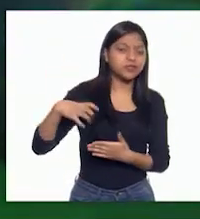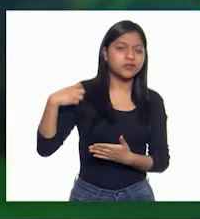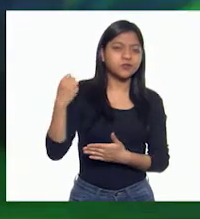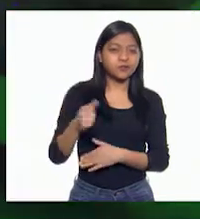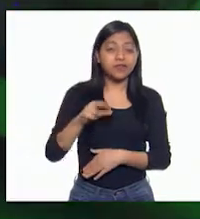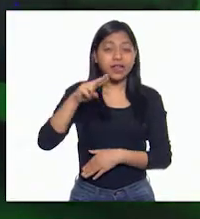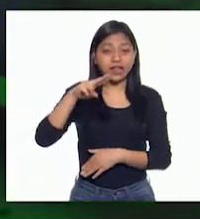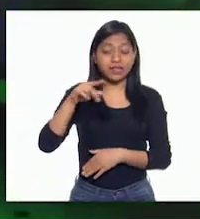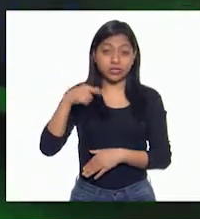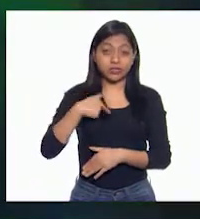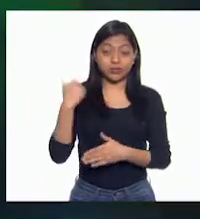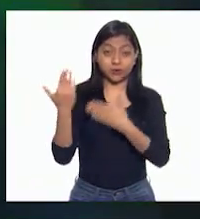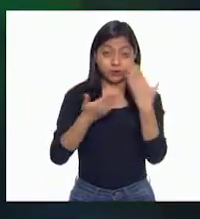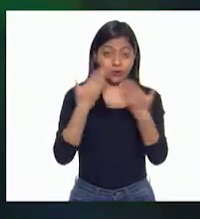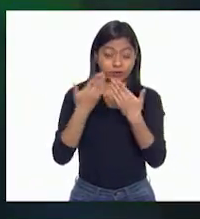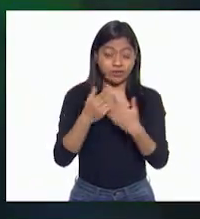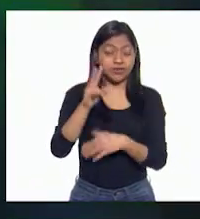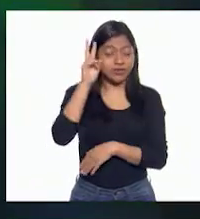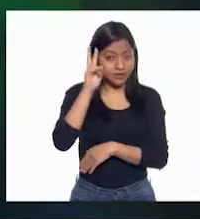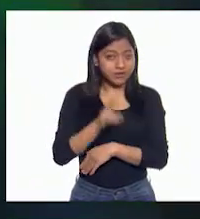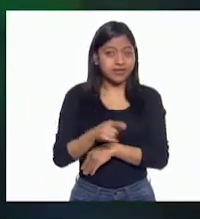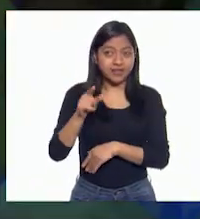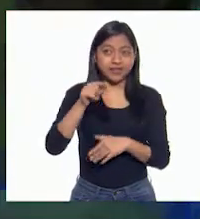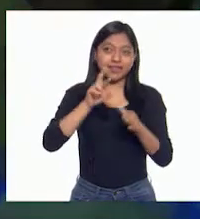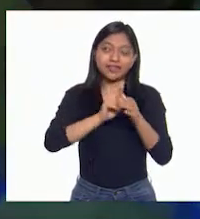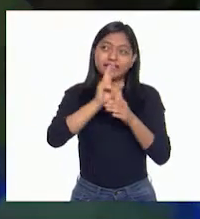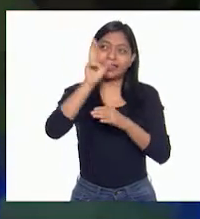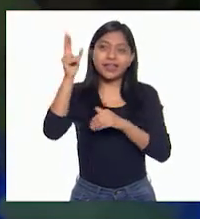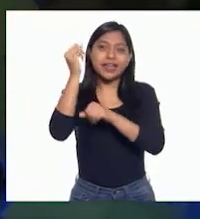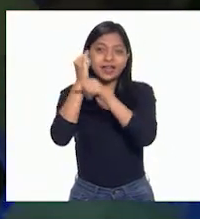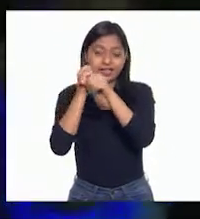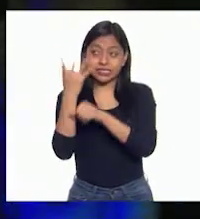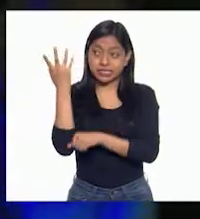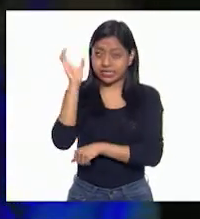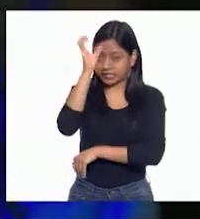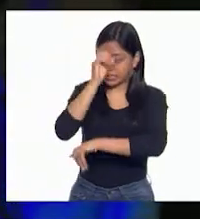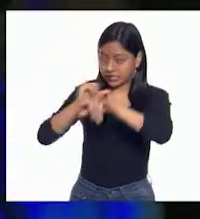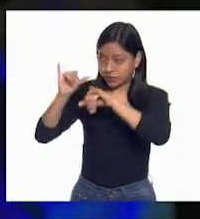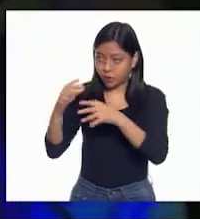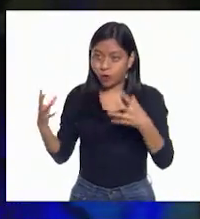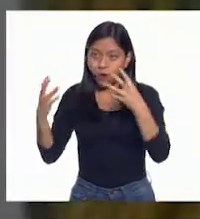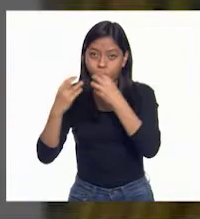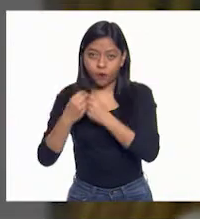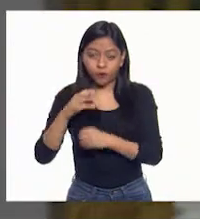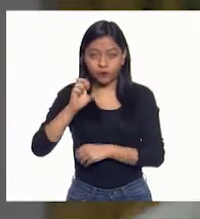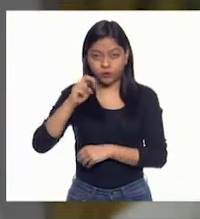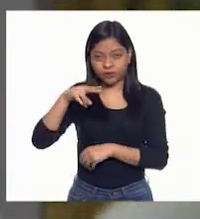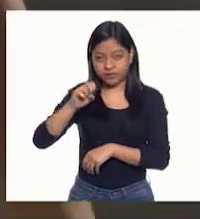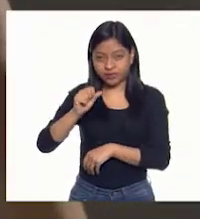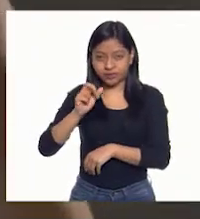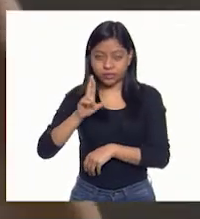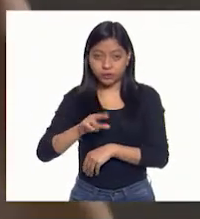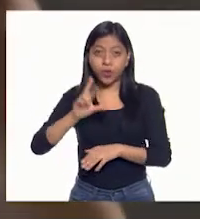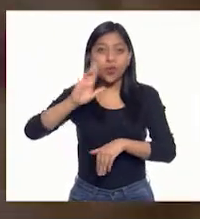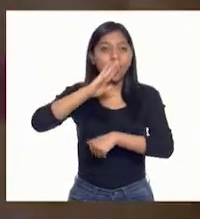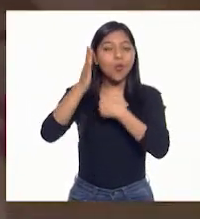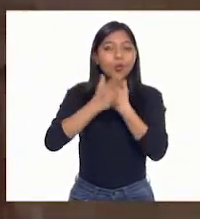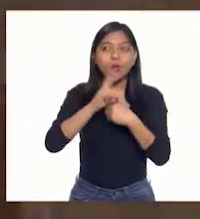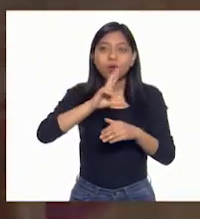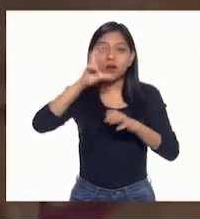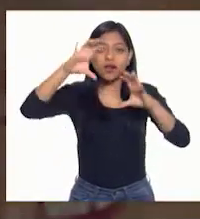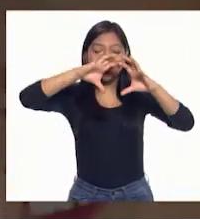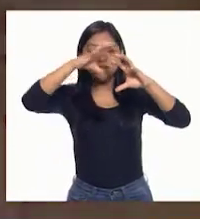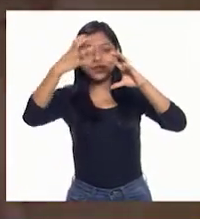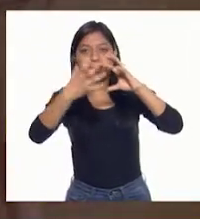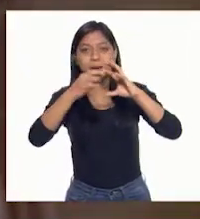que algún día fuera al espacio, y lo logré. Así que junto con otros científicos, creamos un sensor que viajará en las próximas misiones que llegarán